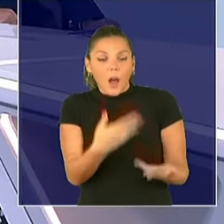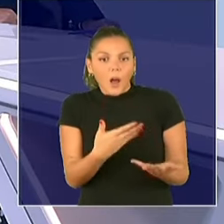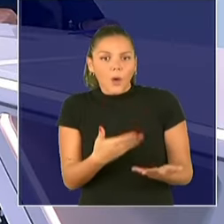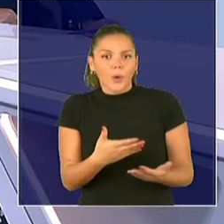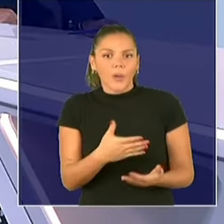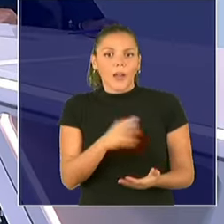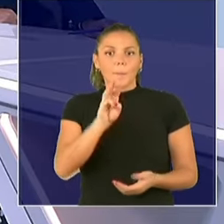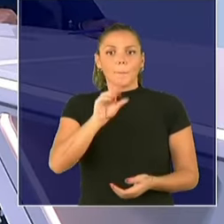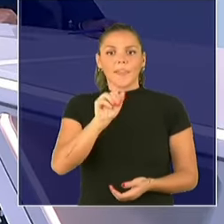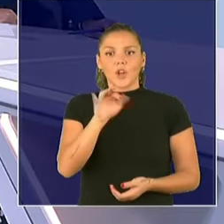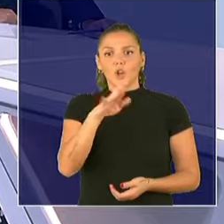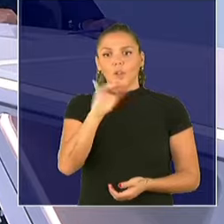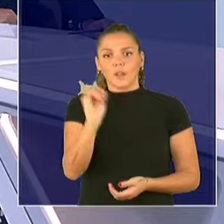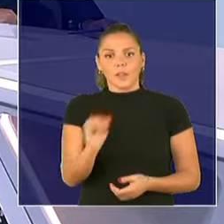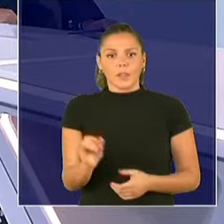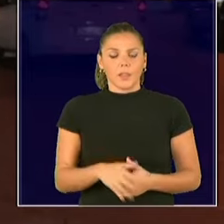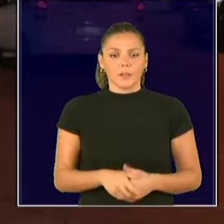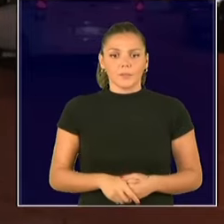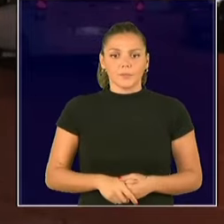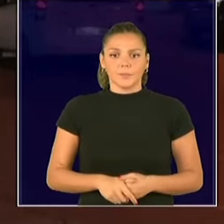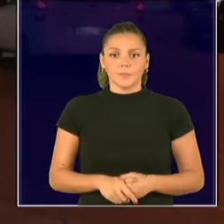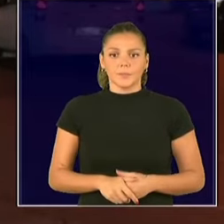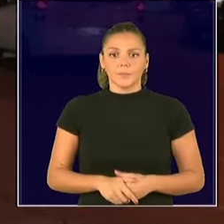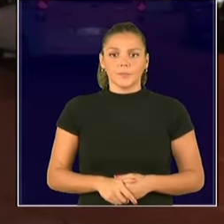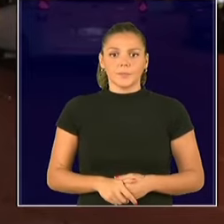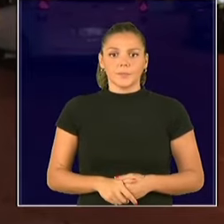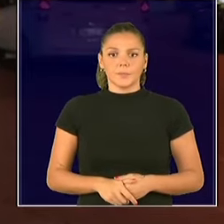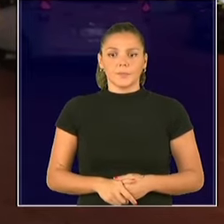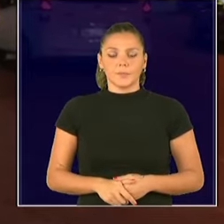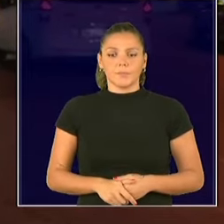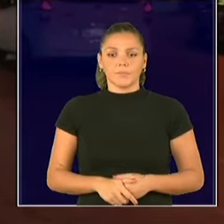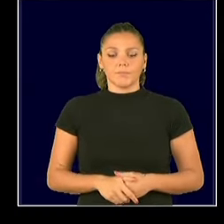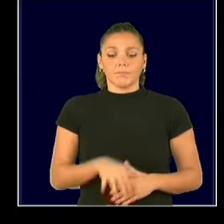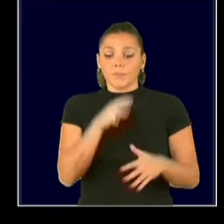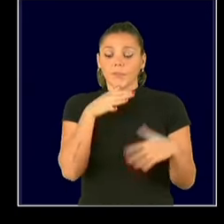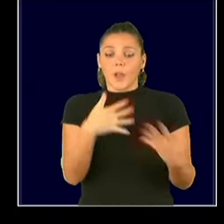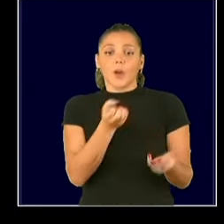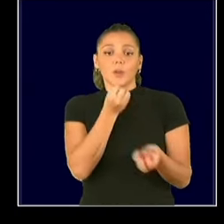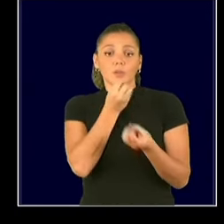Bueno, pues ahora mismo os contamos que la circulación está detenida aquí en toda la...